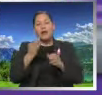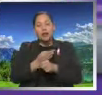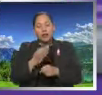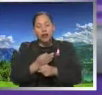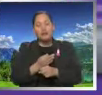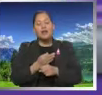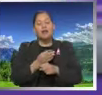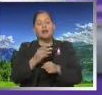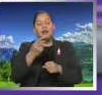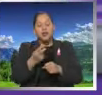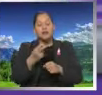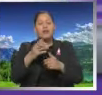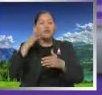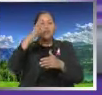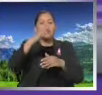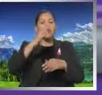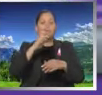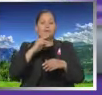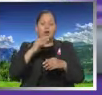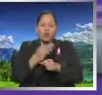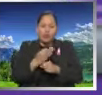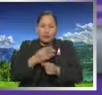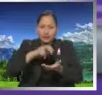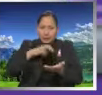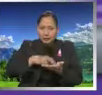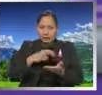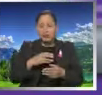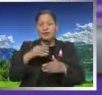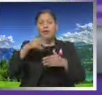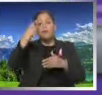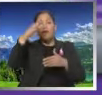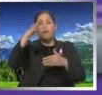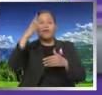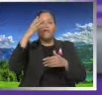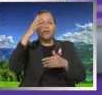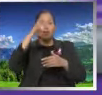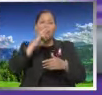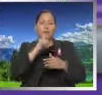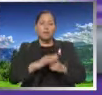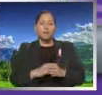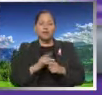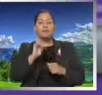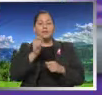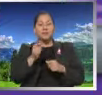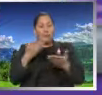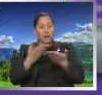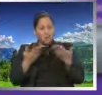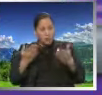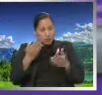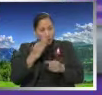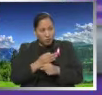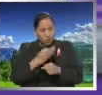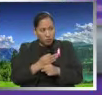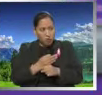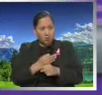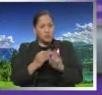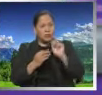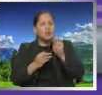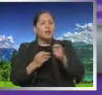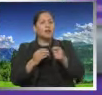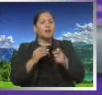nuestro futuro, ¿no? Entonces, pero, sin embargo, es que no nos damos cuenta que ese presente está caracterizado por esta gana, ¿no? Sí.